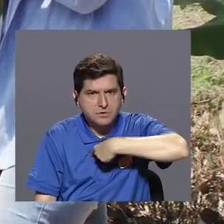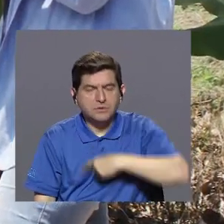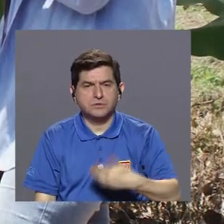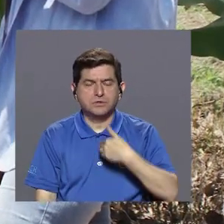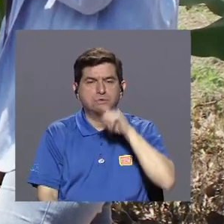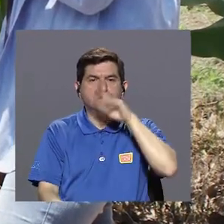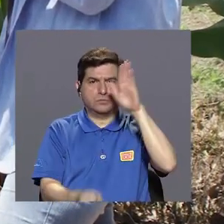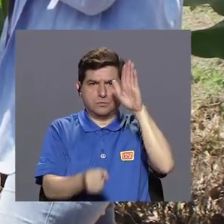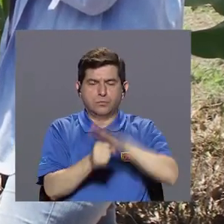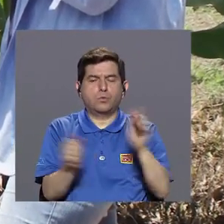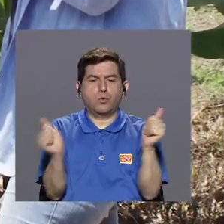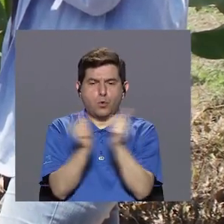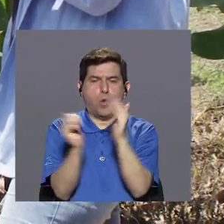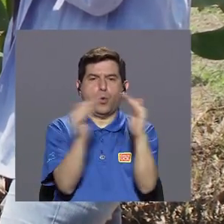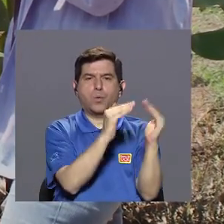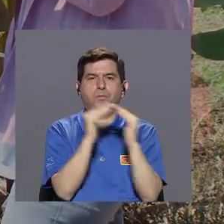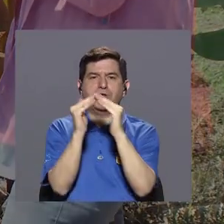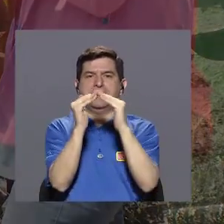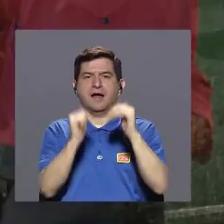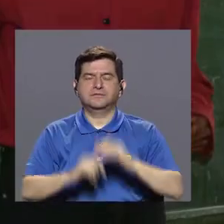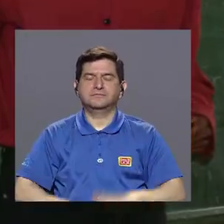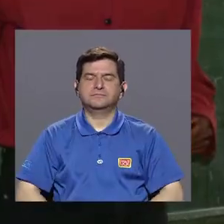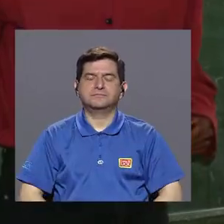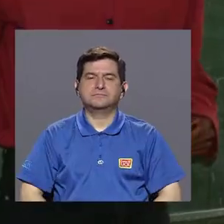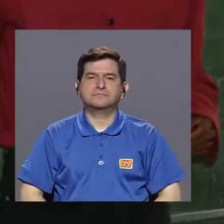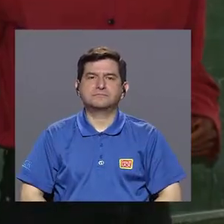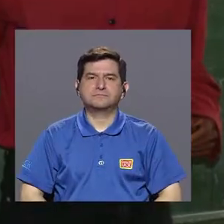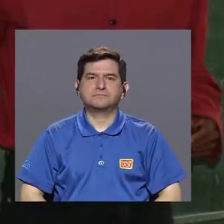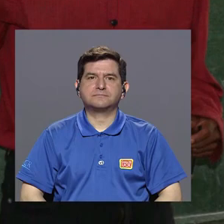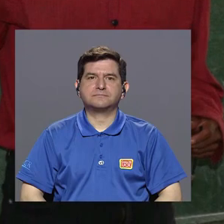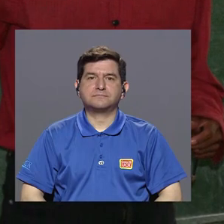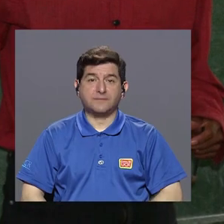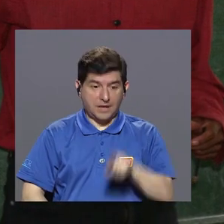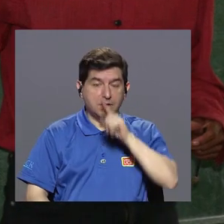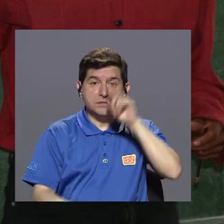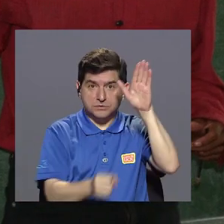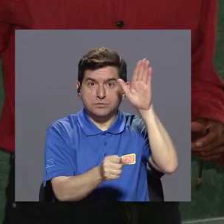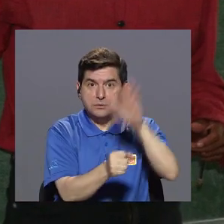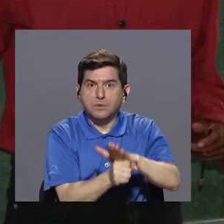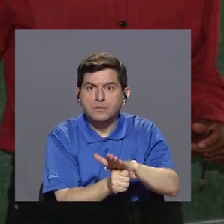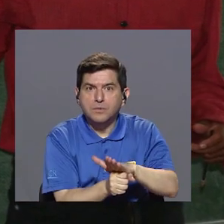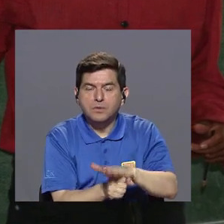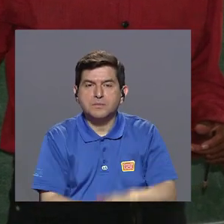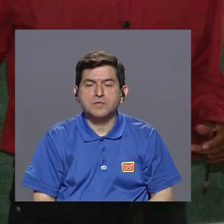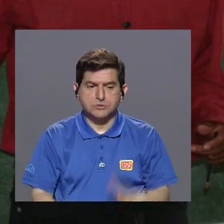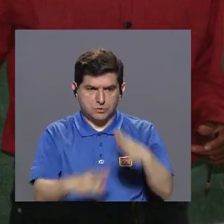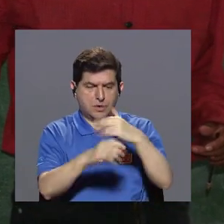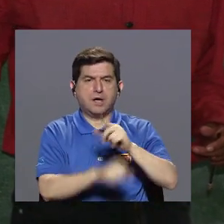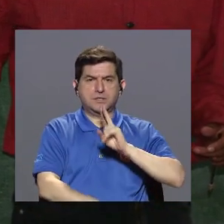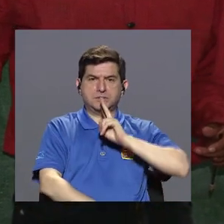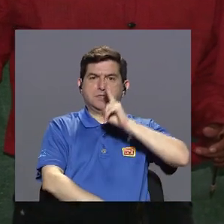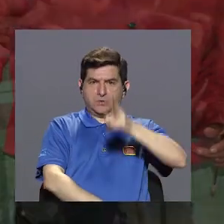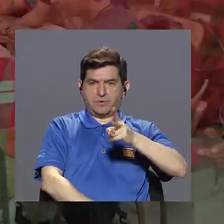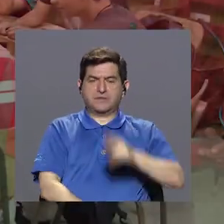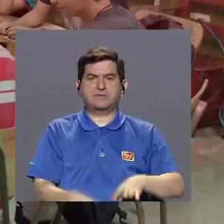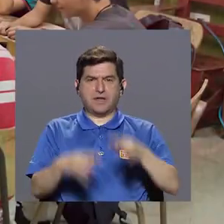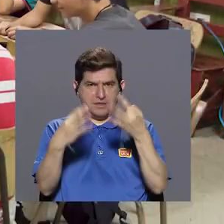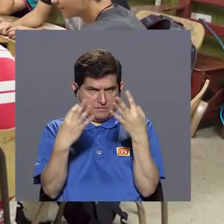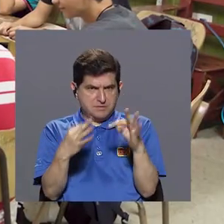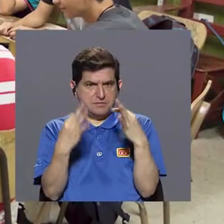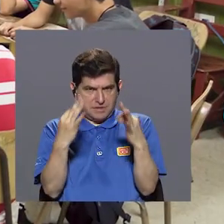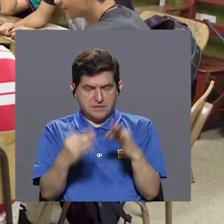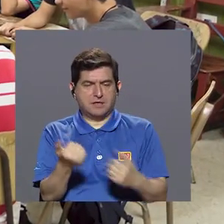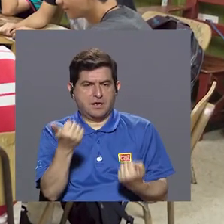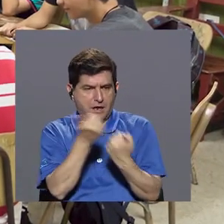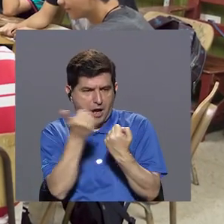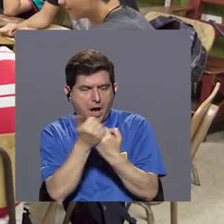uh-huh. tenemos un compromiso con las comunidades. Y entonces ese compromiso lo cumplimos, tratamos de